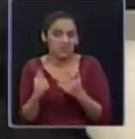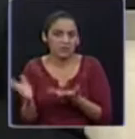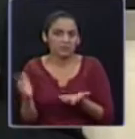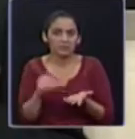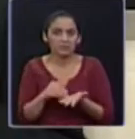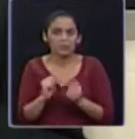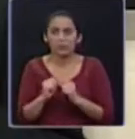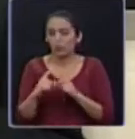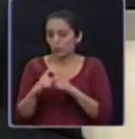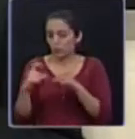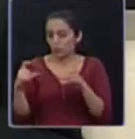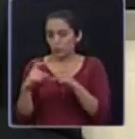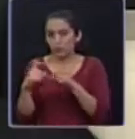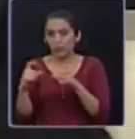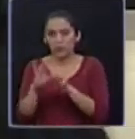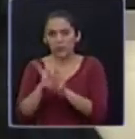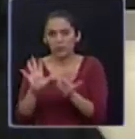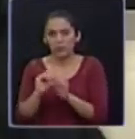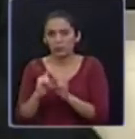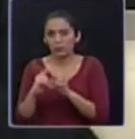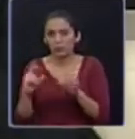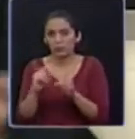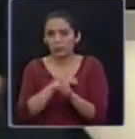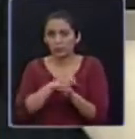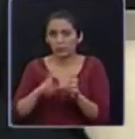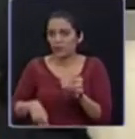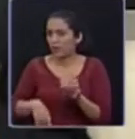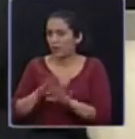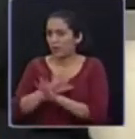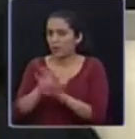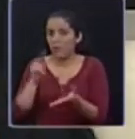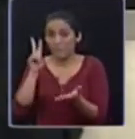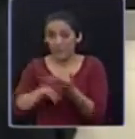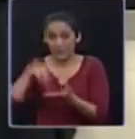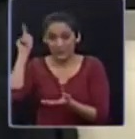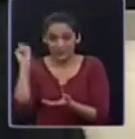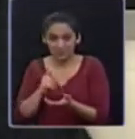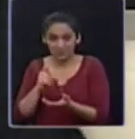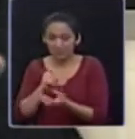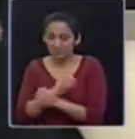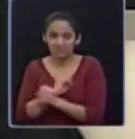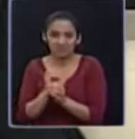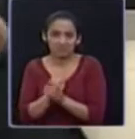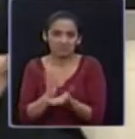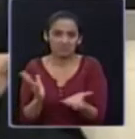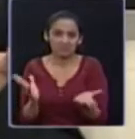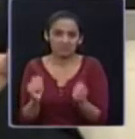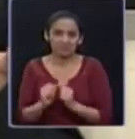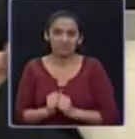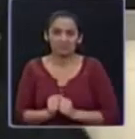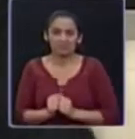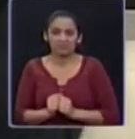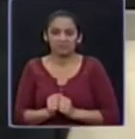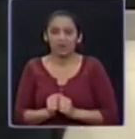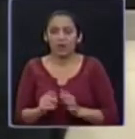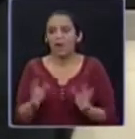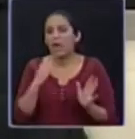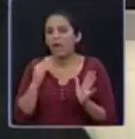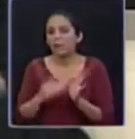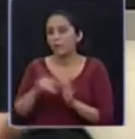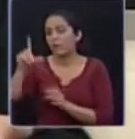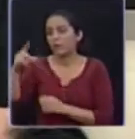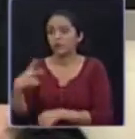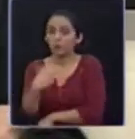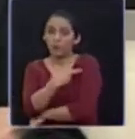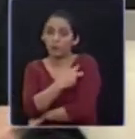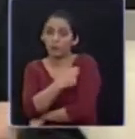solo con su documento de identidad. Es decir, no se les exige visa. ¿Ya? Por no tener las vacunas cuando así se exige, cuando ingresan con